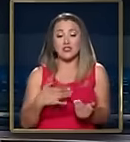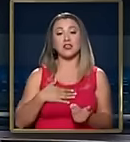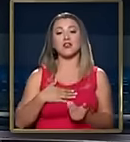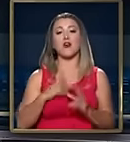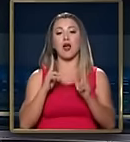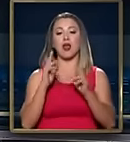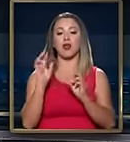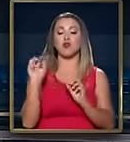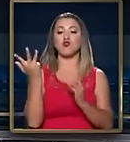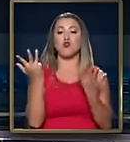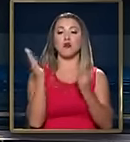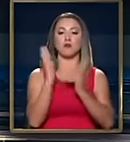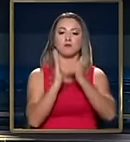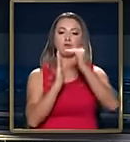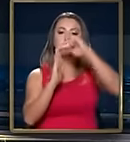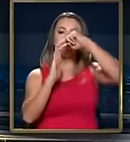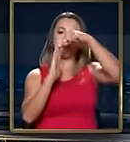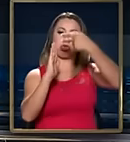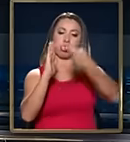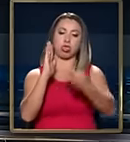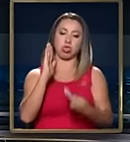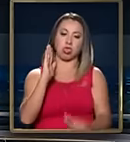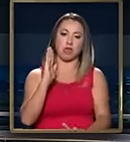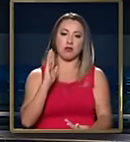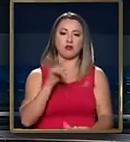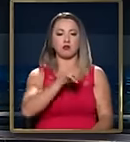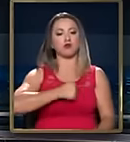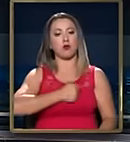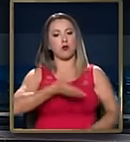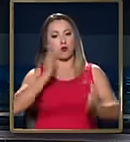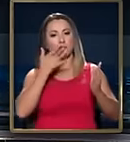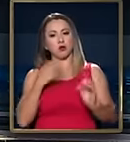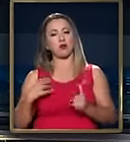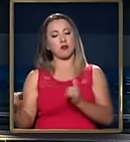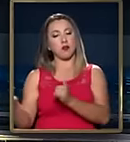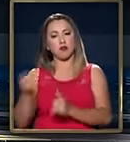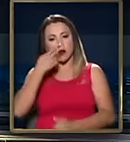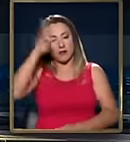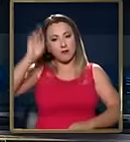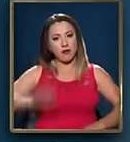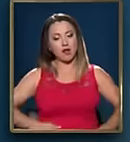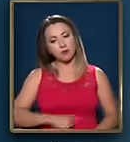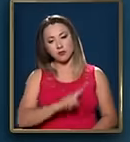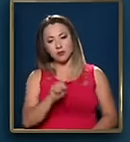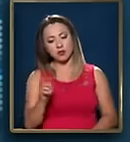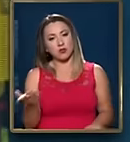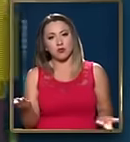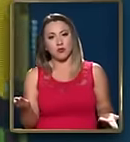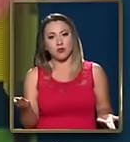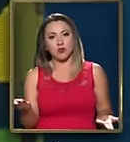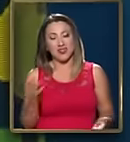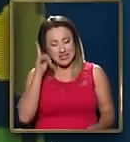de un noveno piso? Le dije, ¿pero por qué? No sé, es que estoy aburrida. Manerita de divertirte, weón. Le dije, yo no, weón. Imagínense yo con la